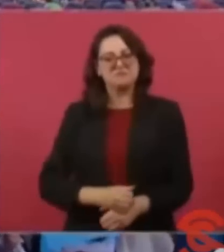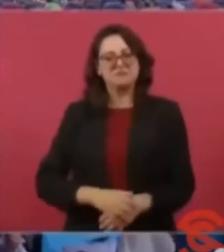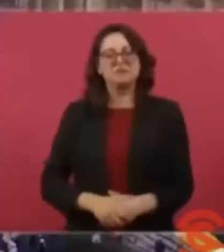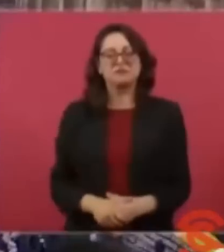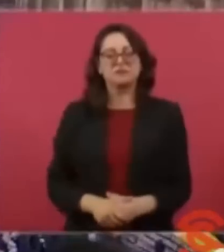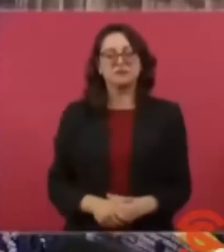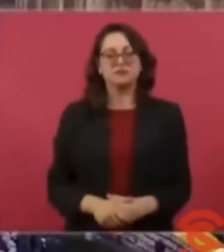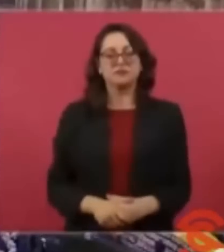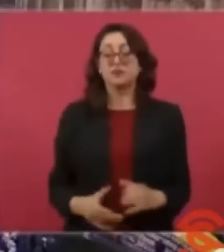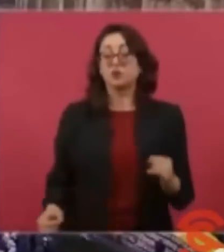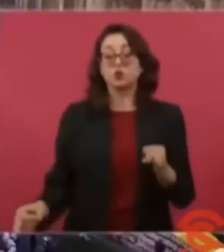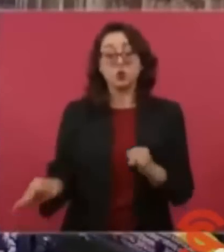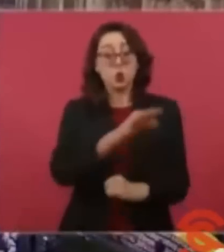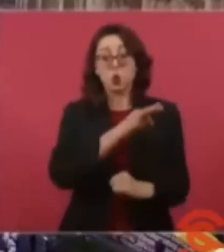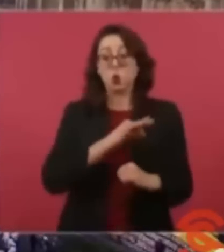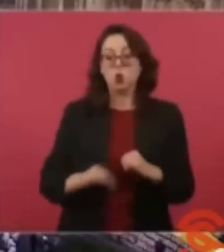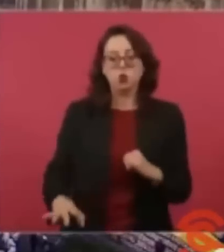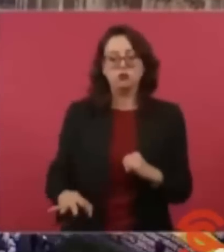Ya termino.